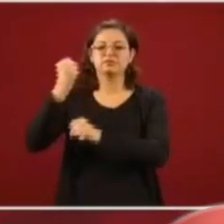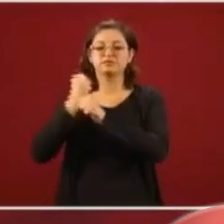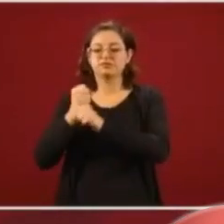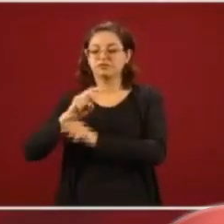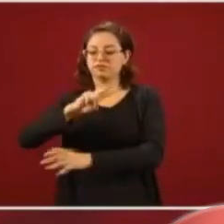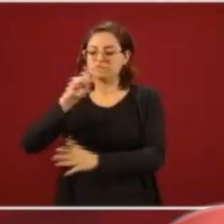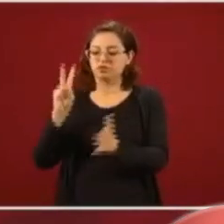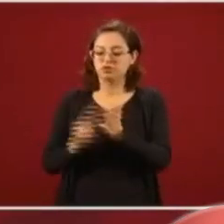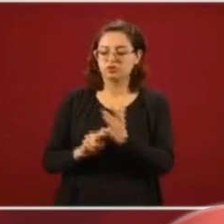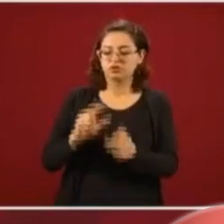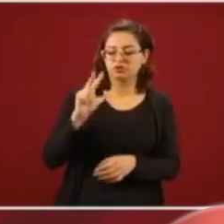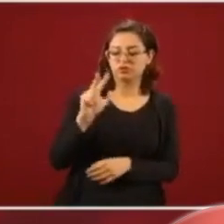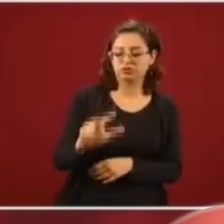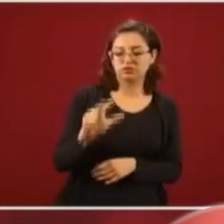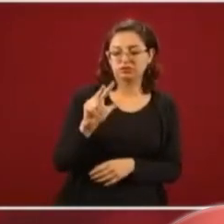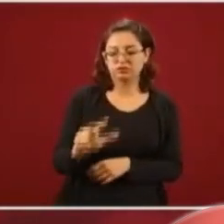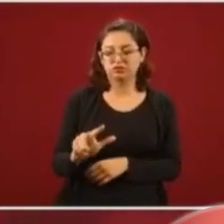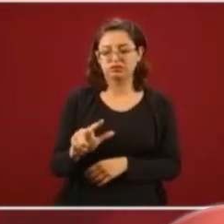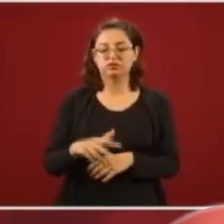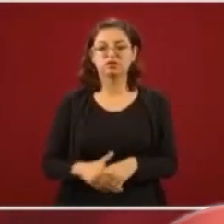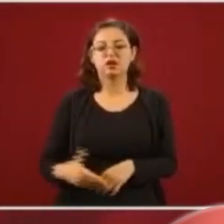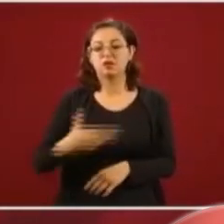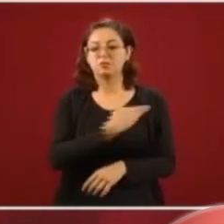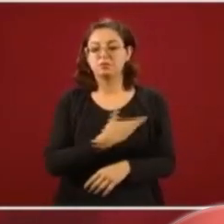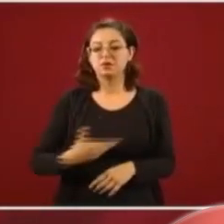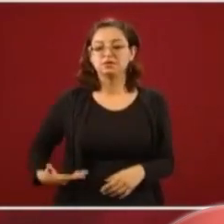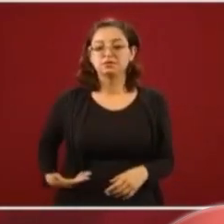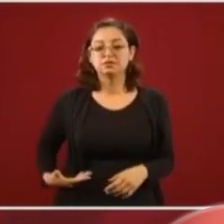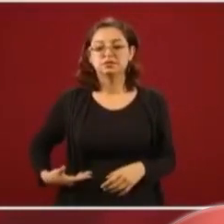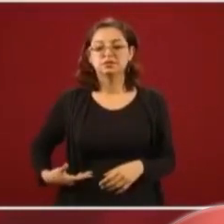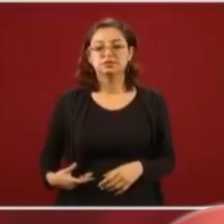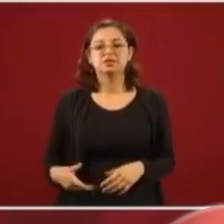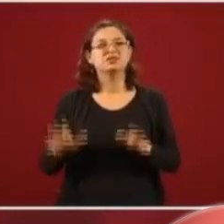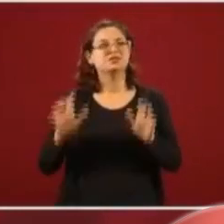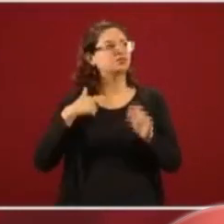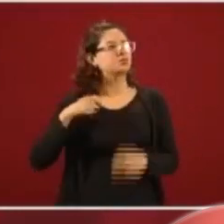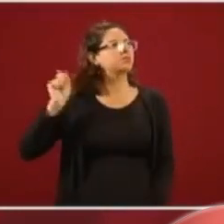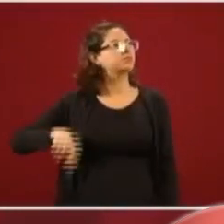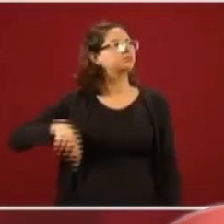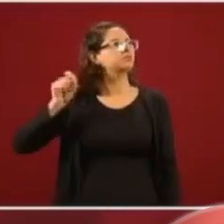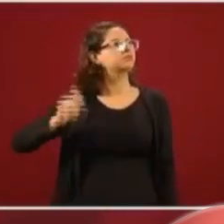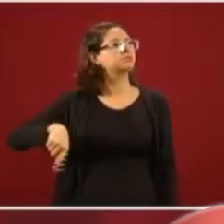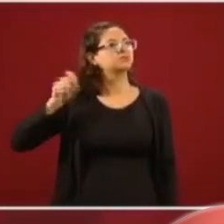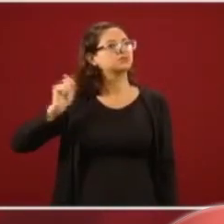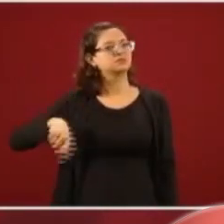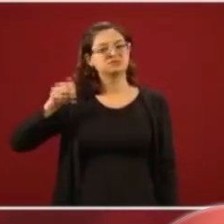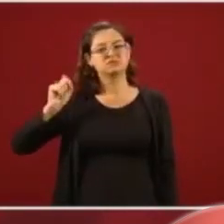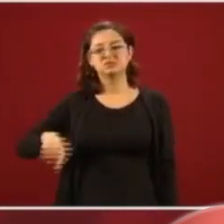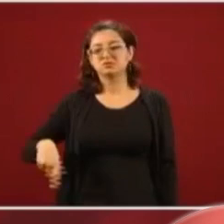¿sí?, se ejercieron en presidencia, ya parezco disco rayado,